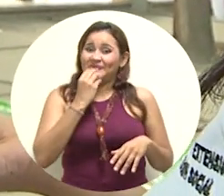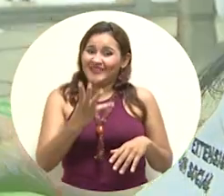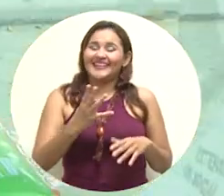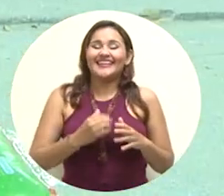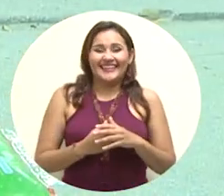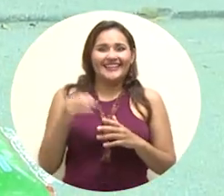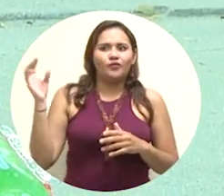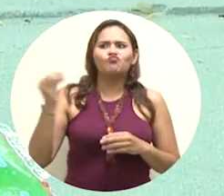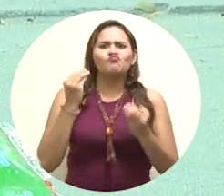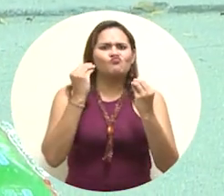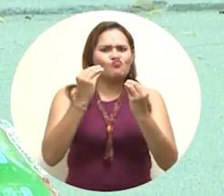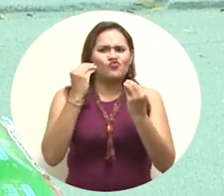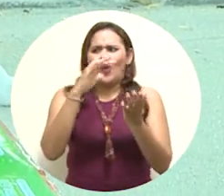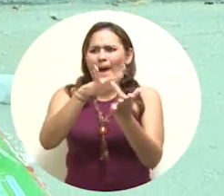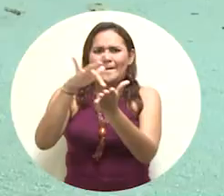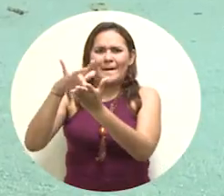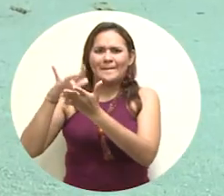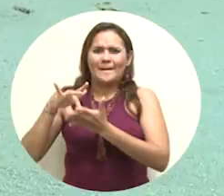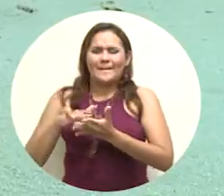las razas.